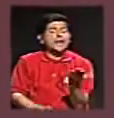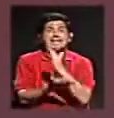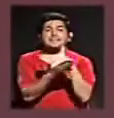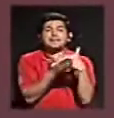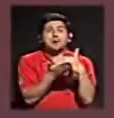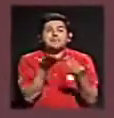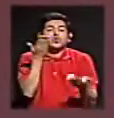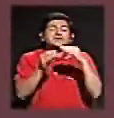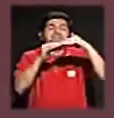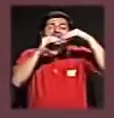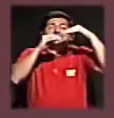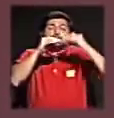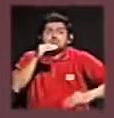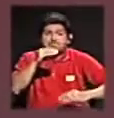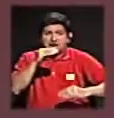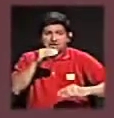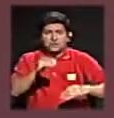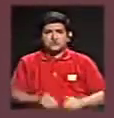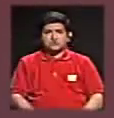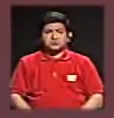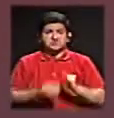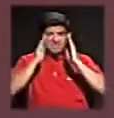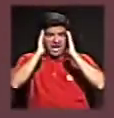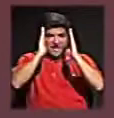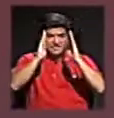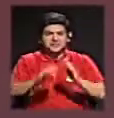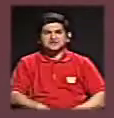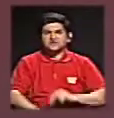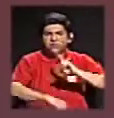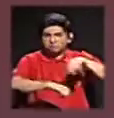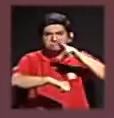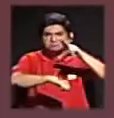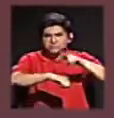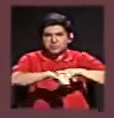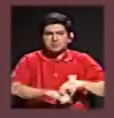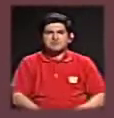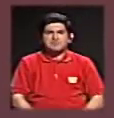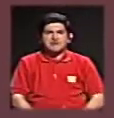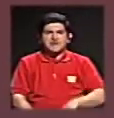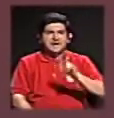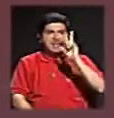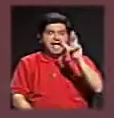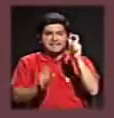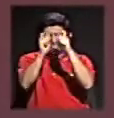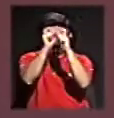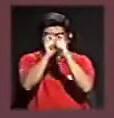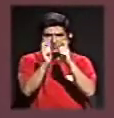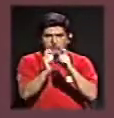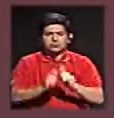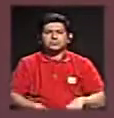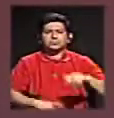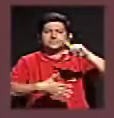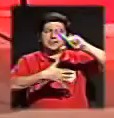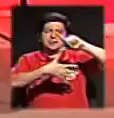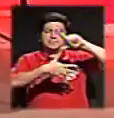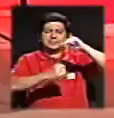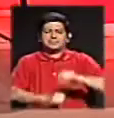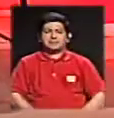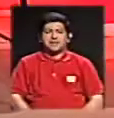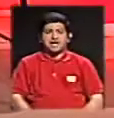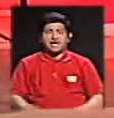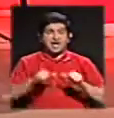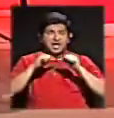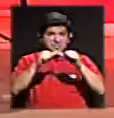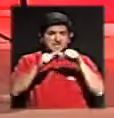o incluso menos de lo que se dedica en promedio a estos tres rubros en América Latina. Para